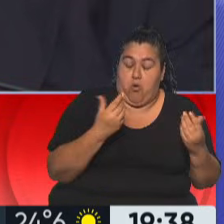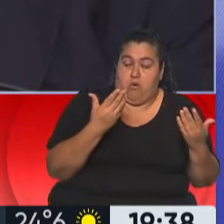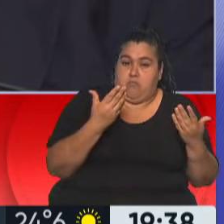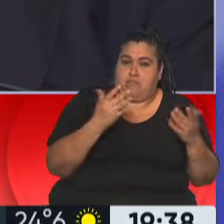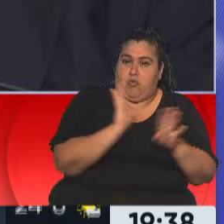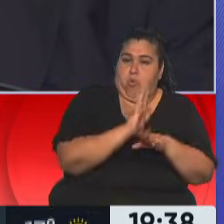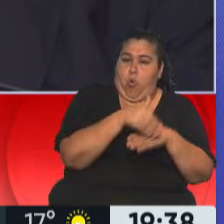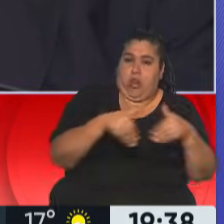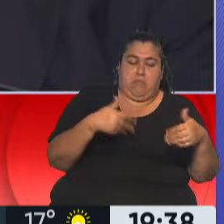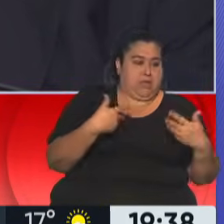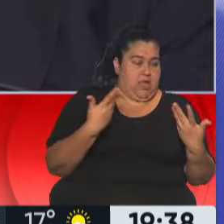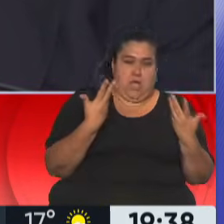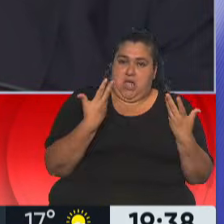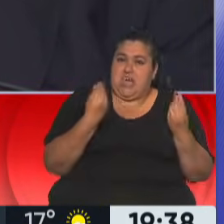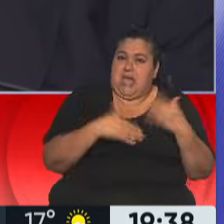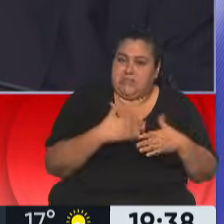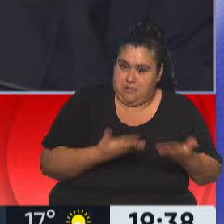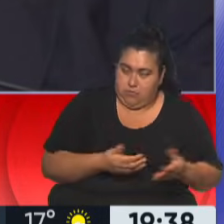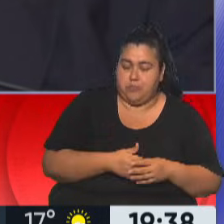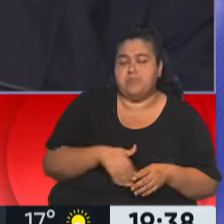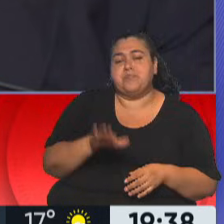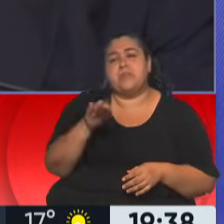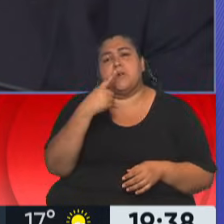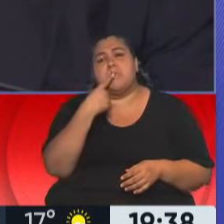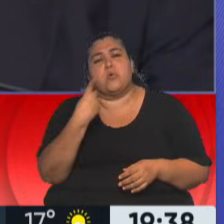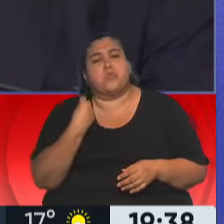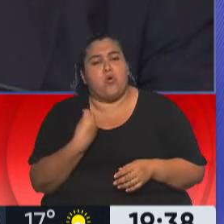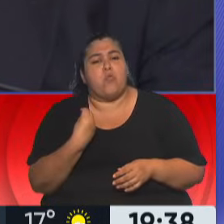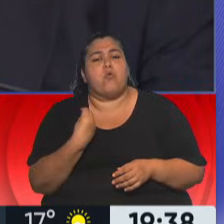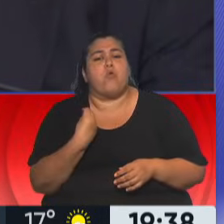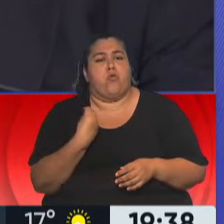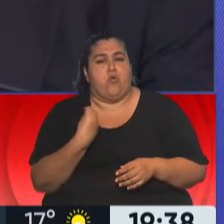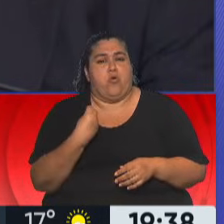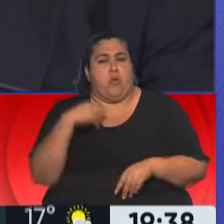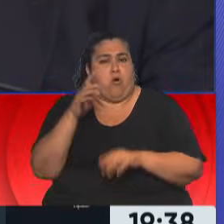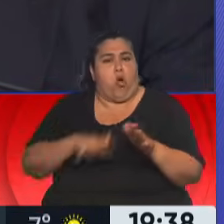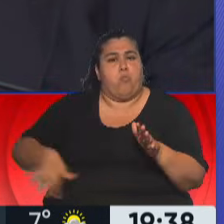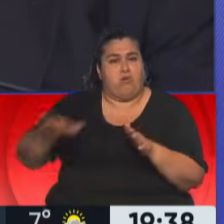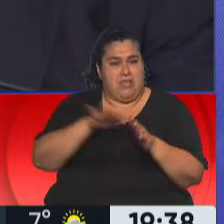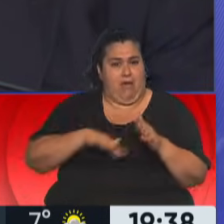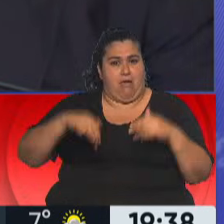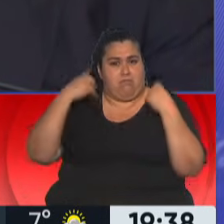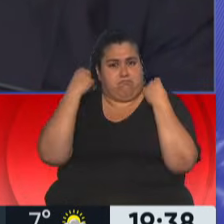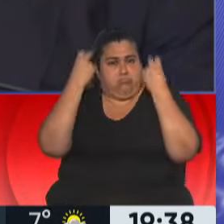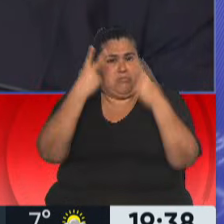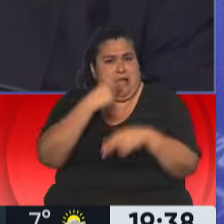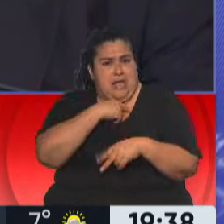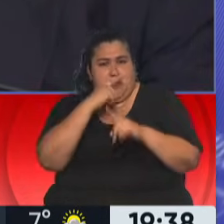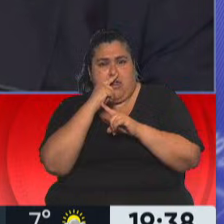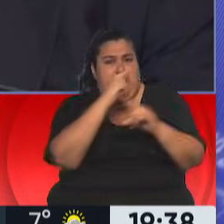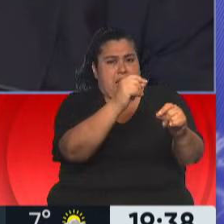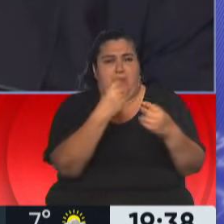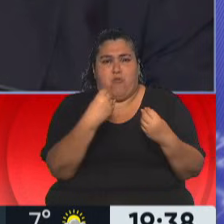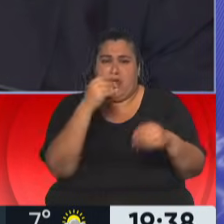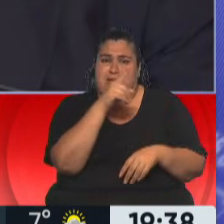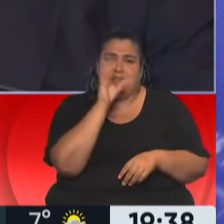llama la atención que la comunidad internacional, valga la redundancia, ha salido a expresarse respecto a la intervención de Estados Unidos y